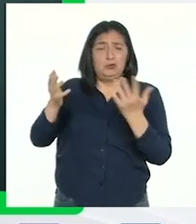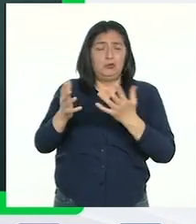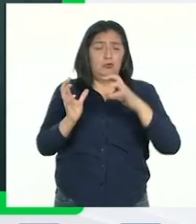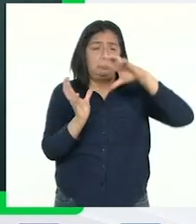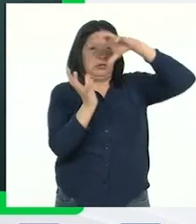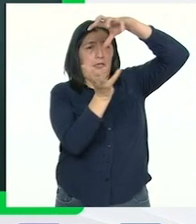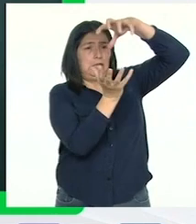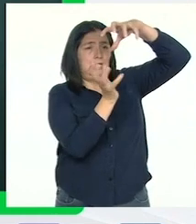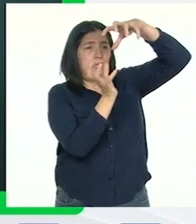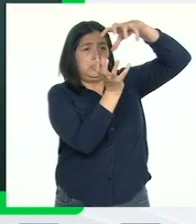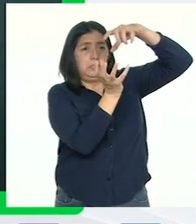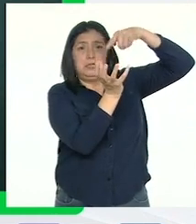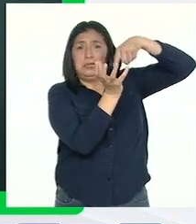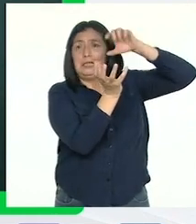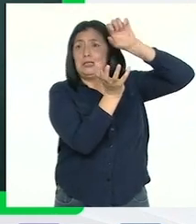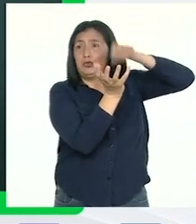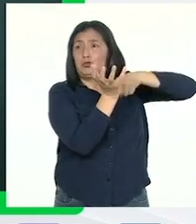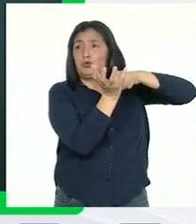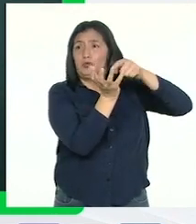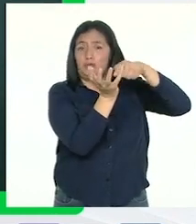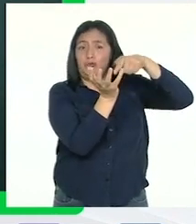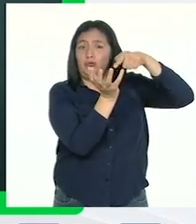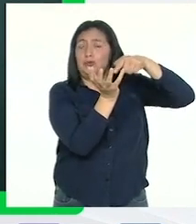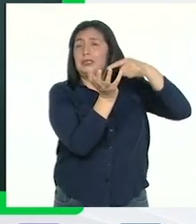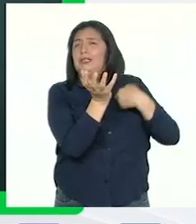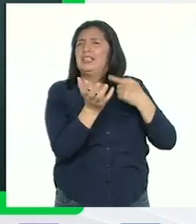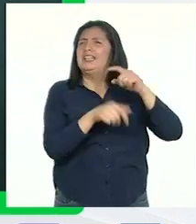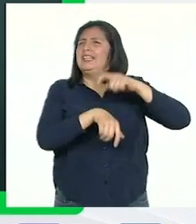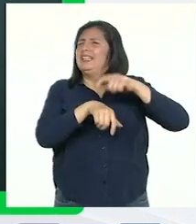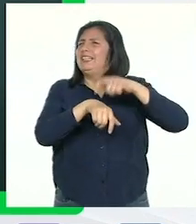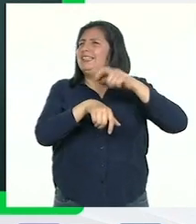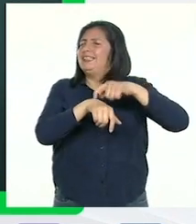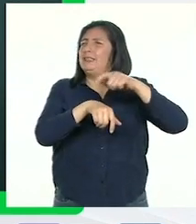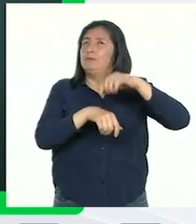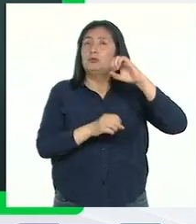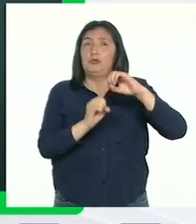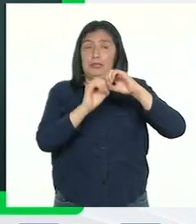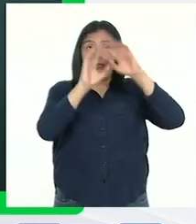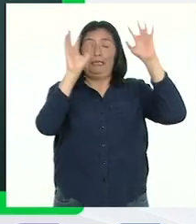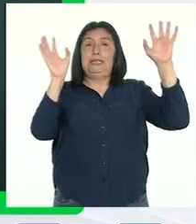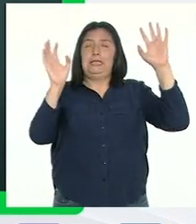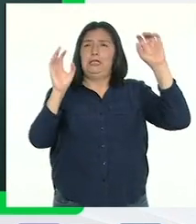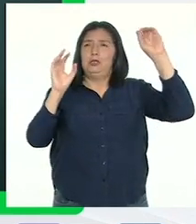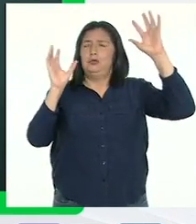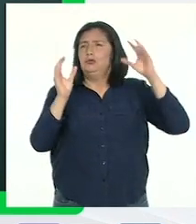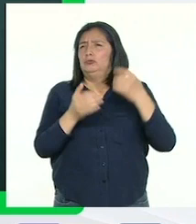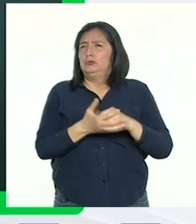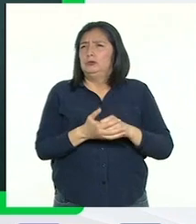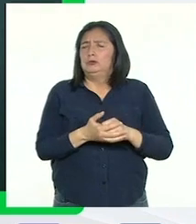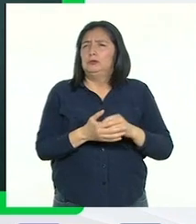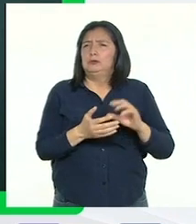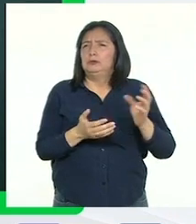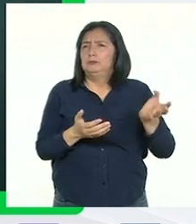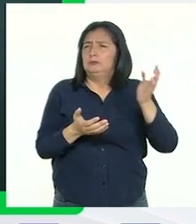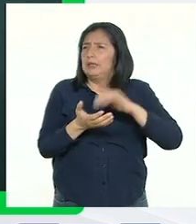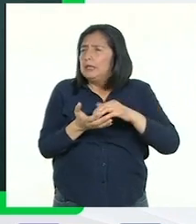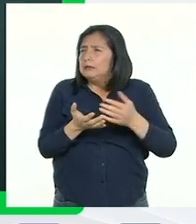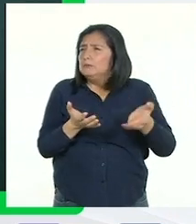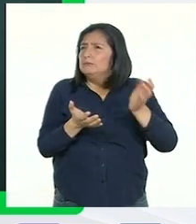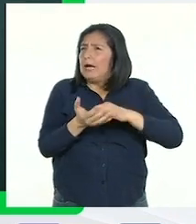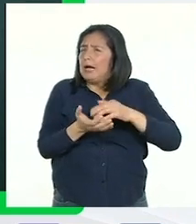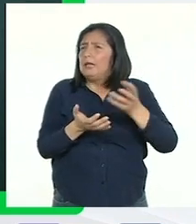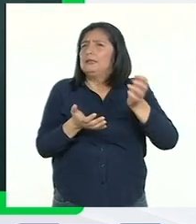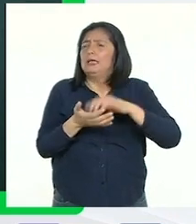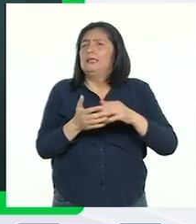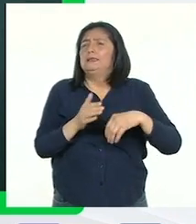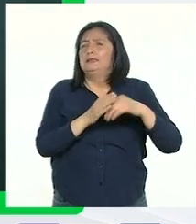hemisferio sur, como nosotros, los tiempos de duración de la luz del día se irán incrementando día a día